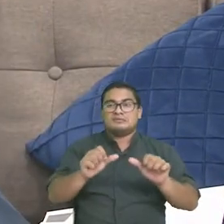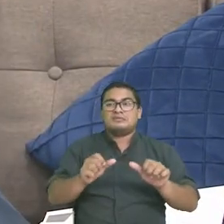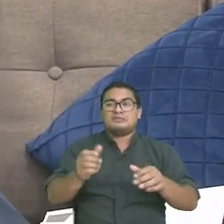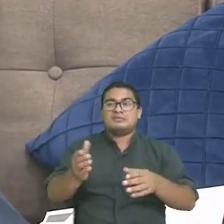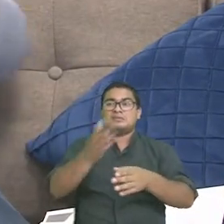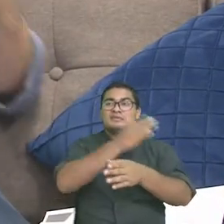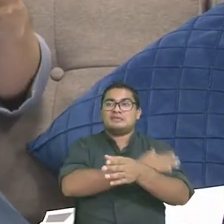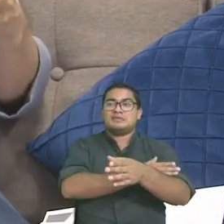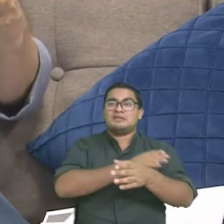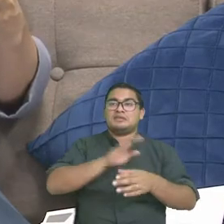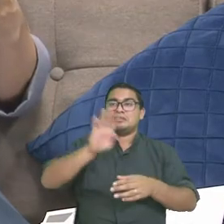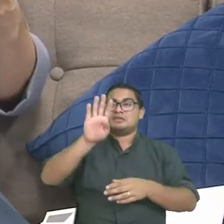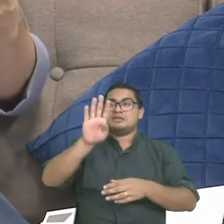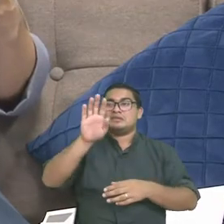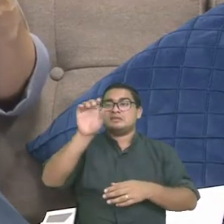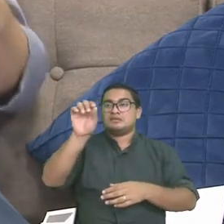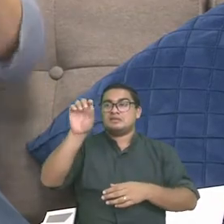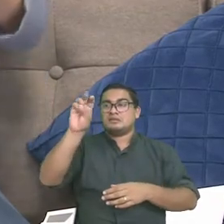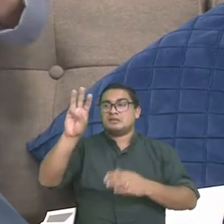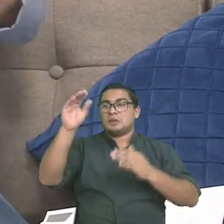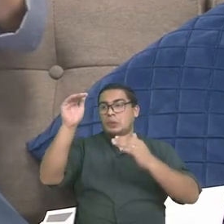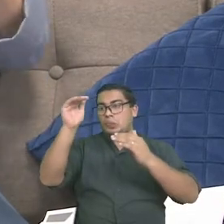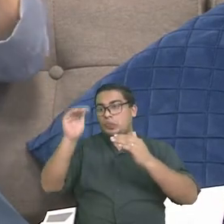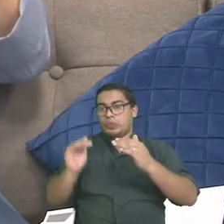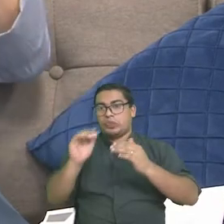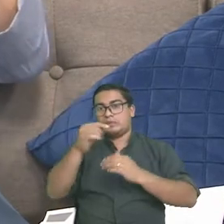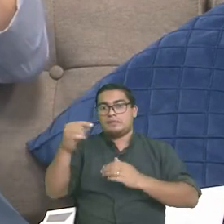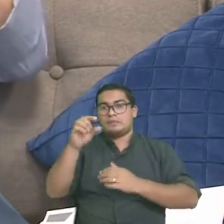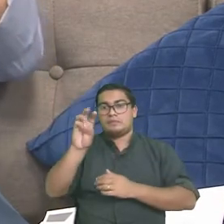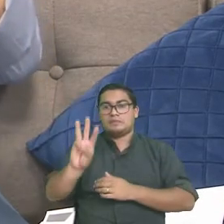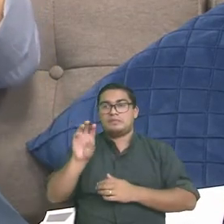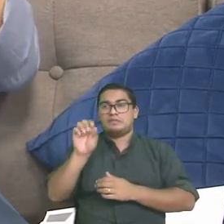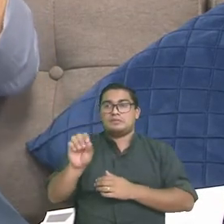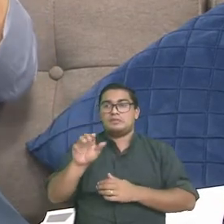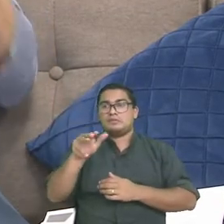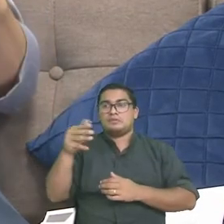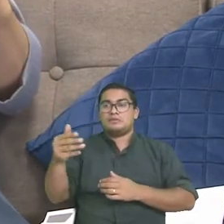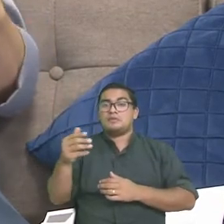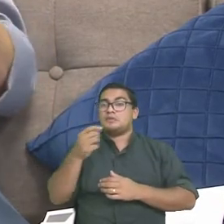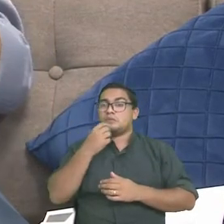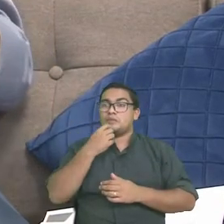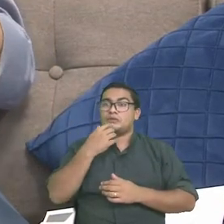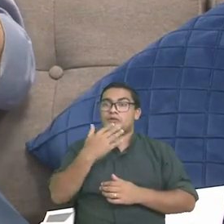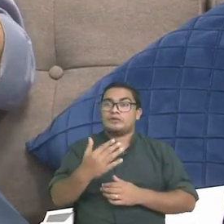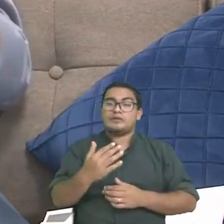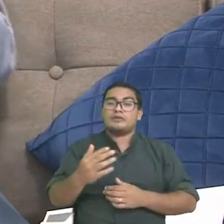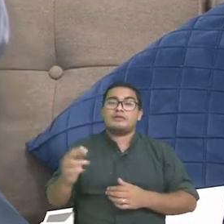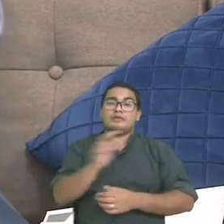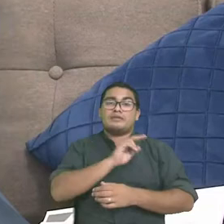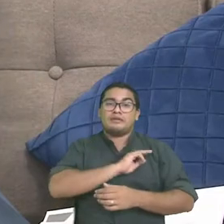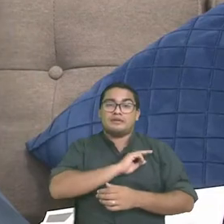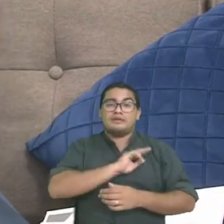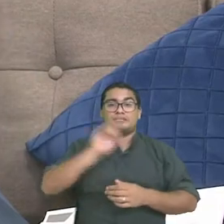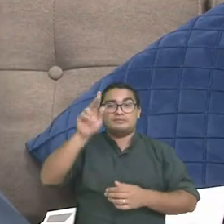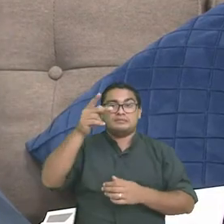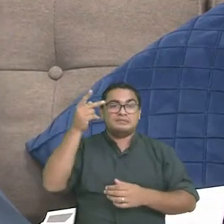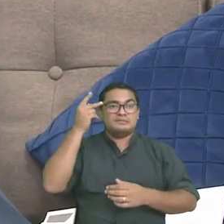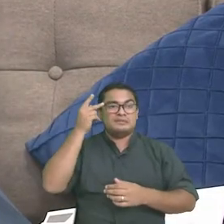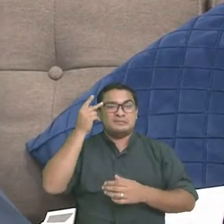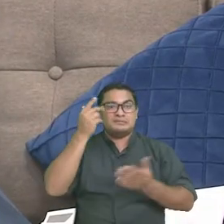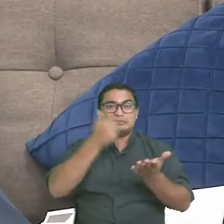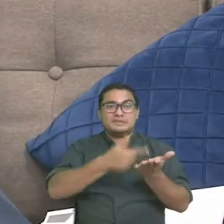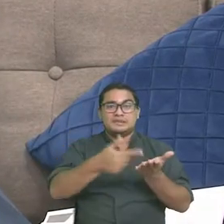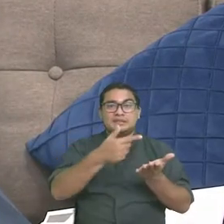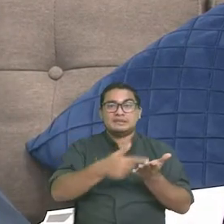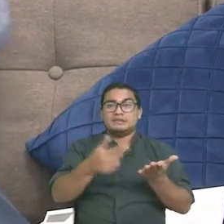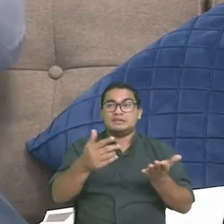al 4.3 y ahora estamos al menos 3.9, porque hay una política de eficiencia en el gasto que me permite